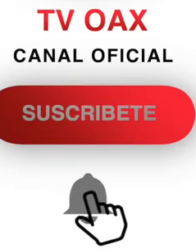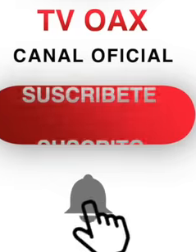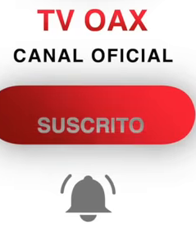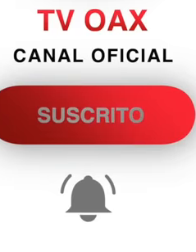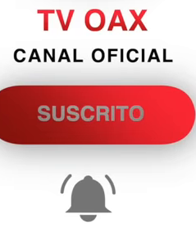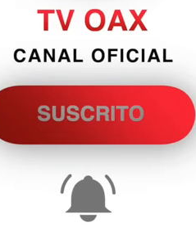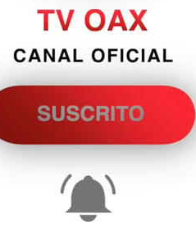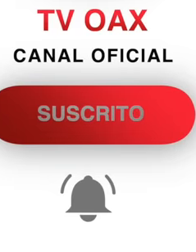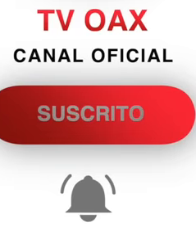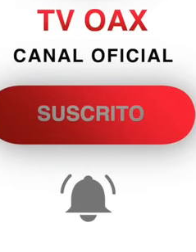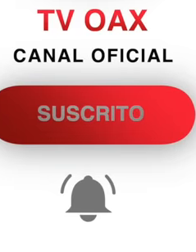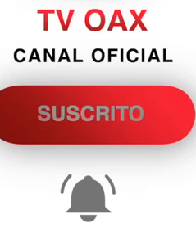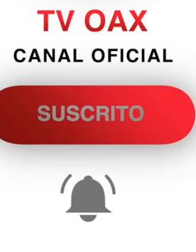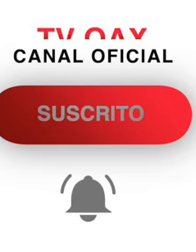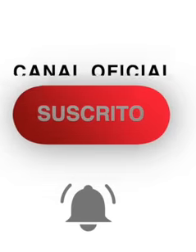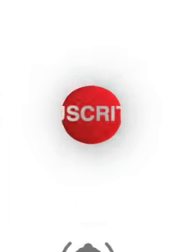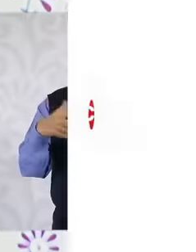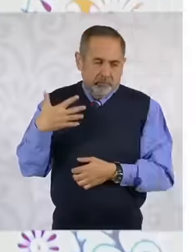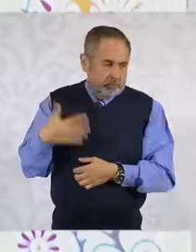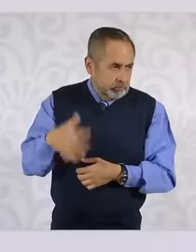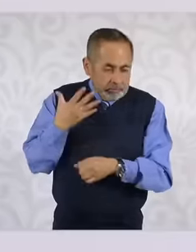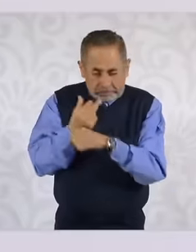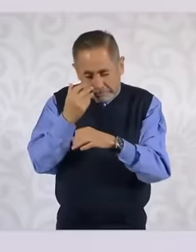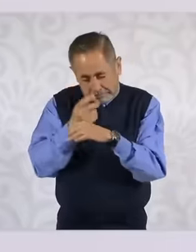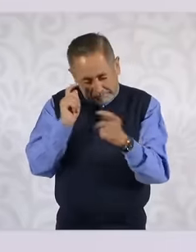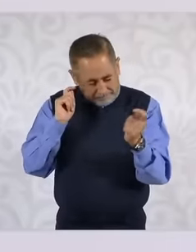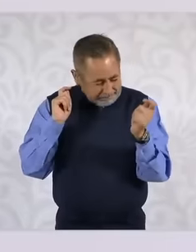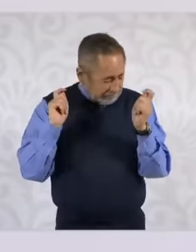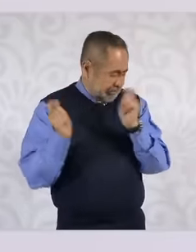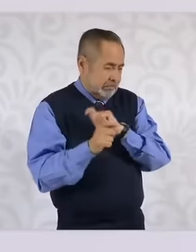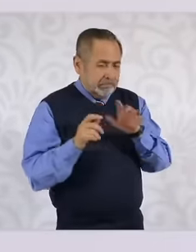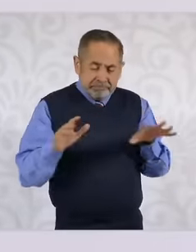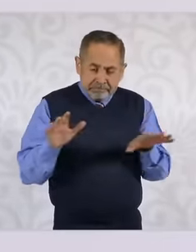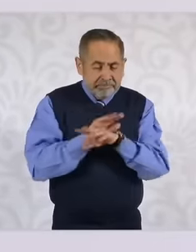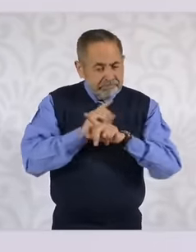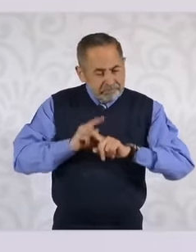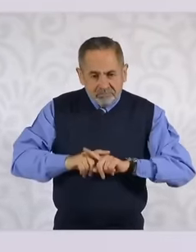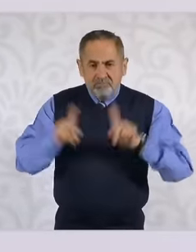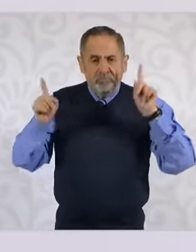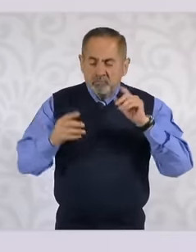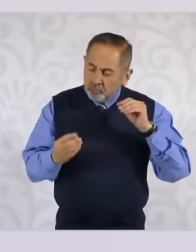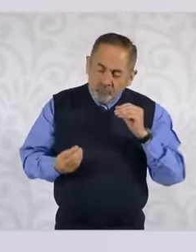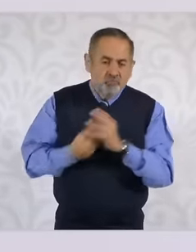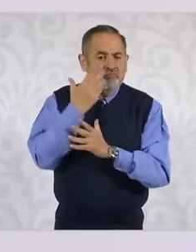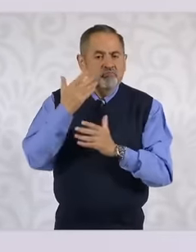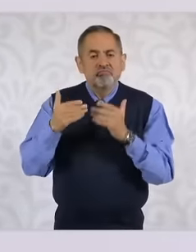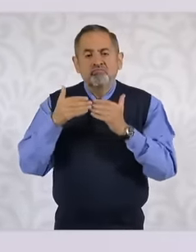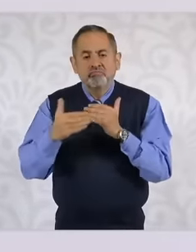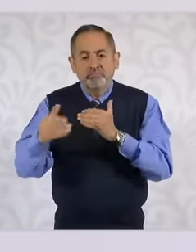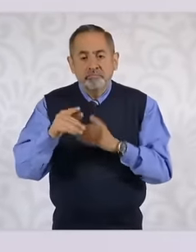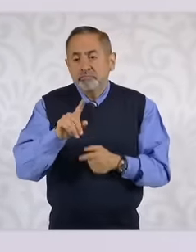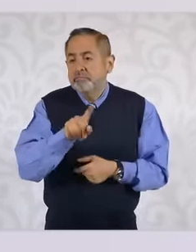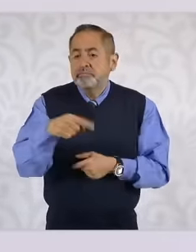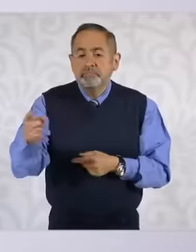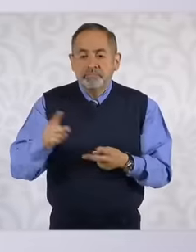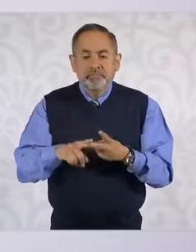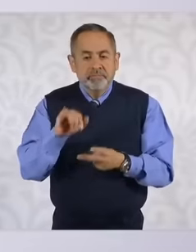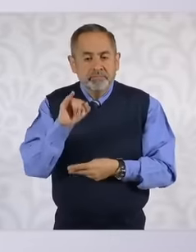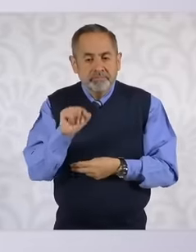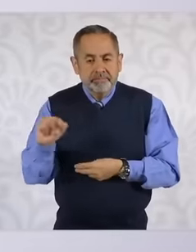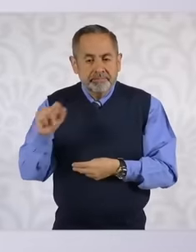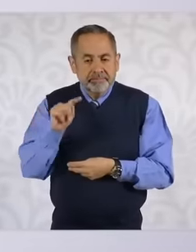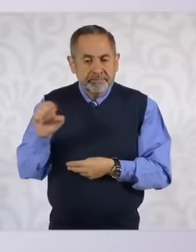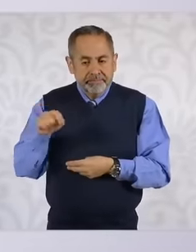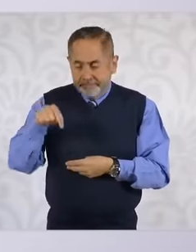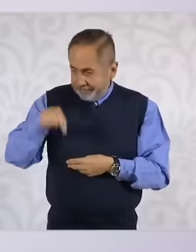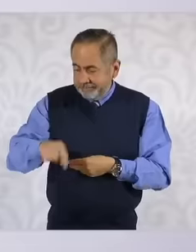se hizo en el IMSS, que fue también cambiar de la manera en que operaba, una nueva forma, y el ISSSTE, que aquí mismo